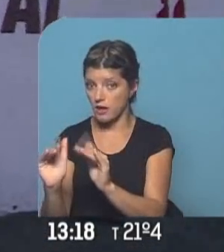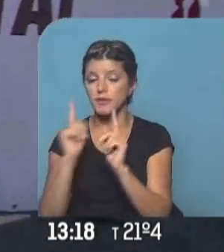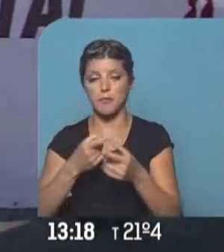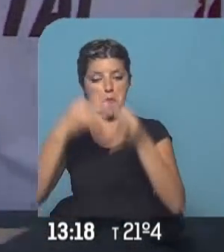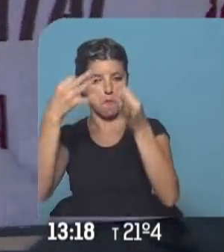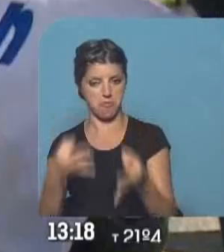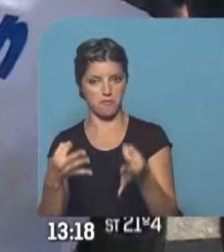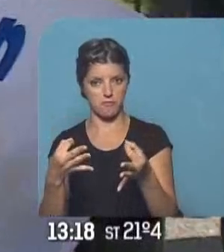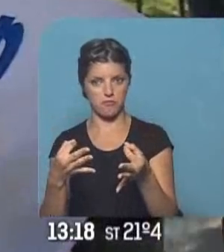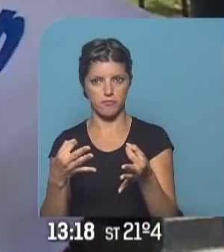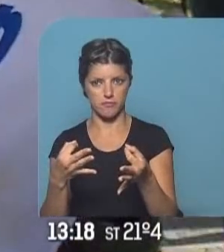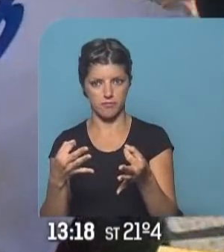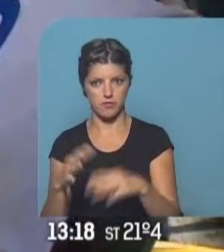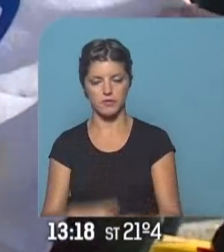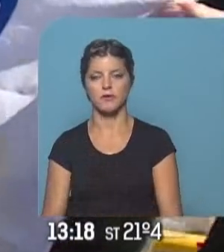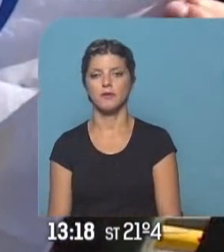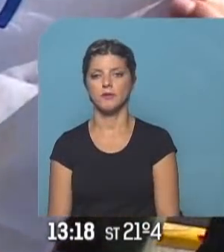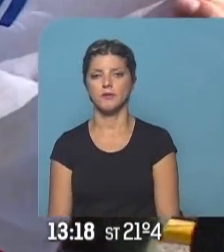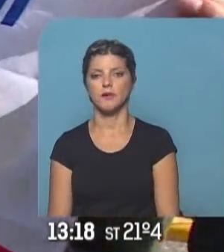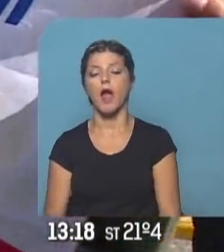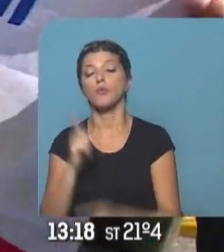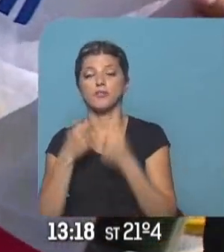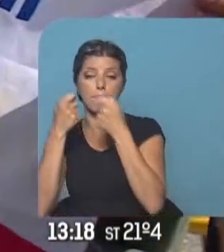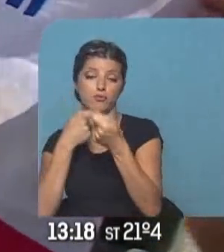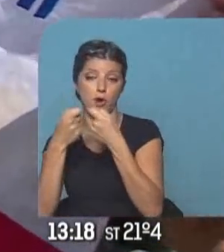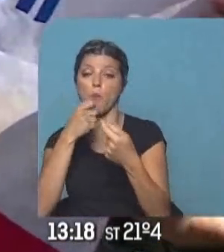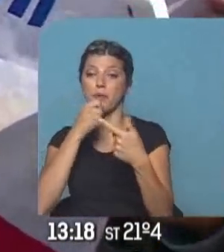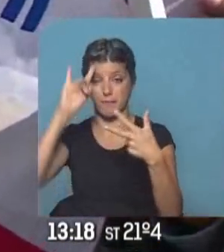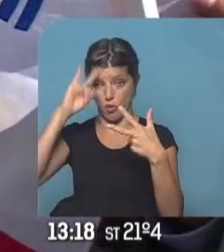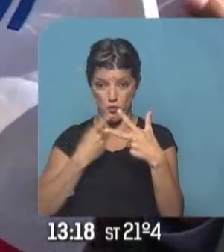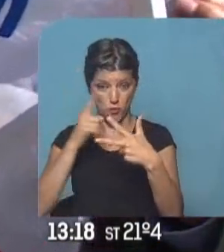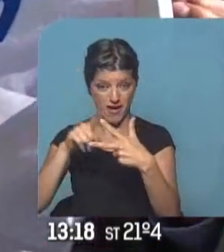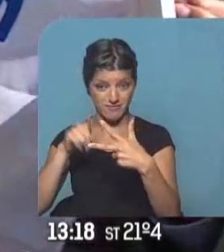Latina y muy, en algún sentido, algunos muy promercado, que son Uruguay, donde tampoco hay